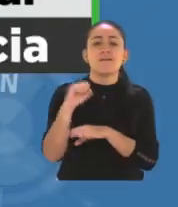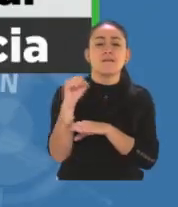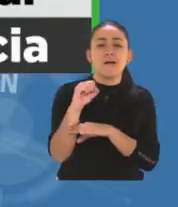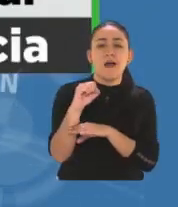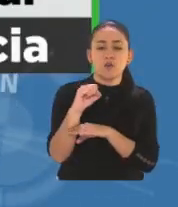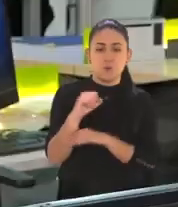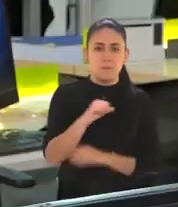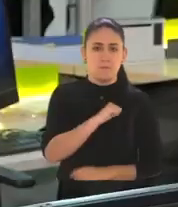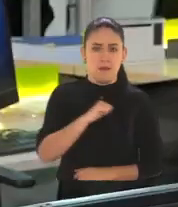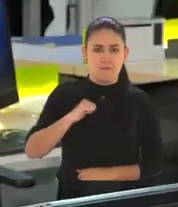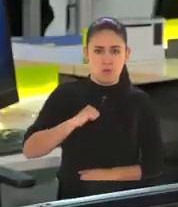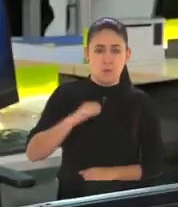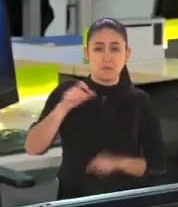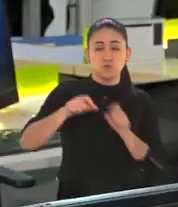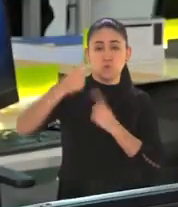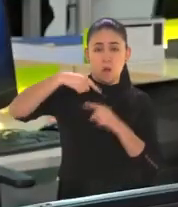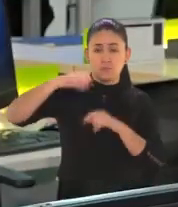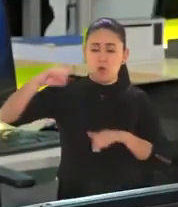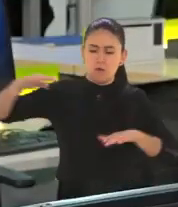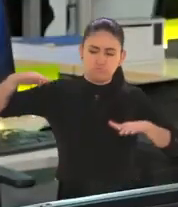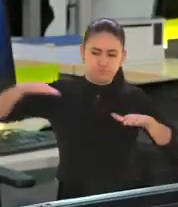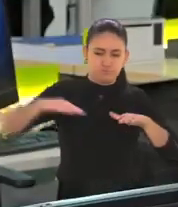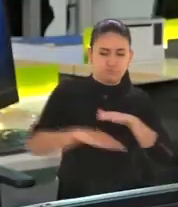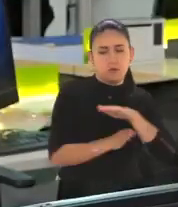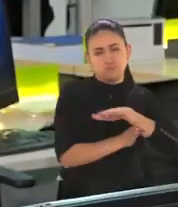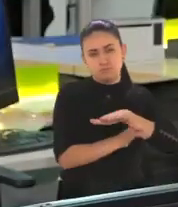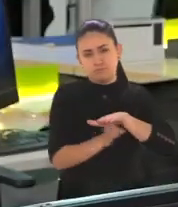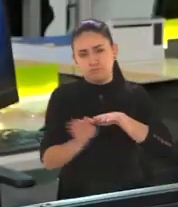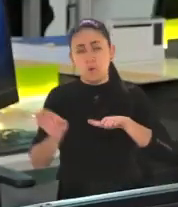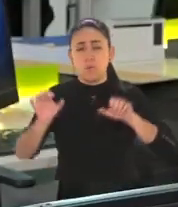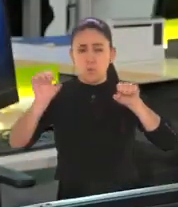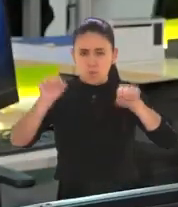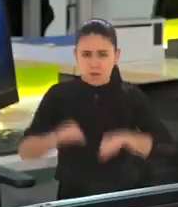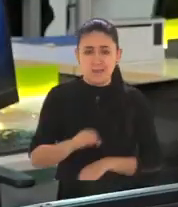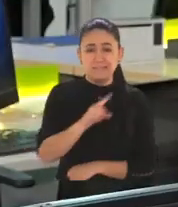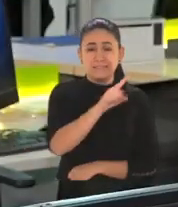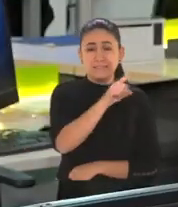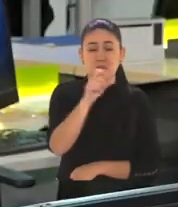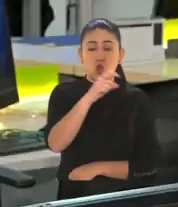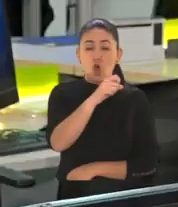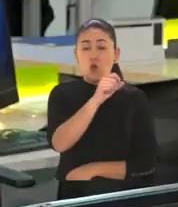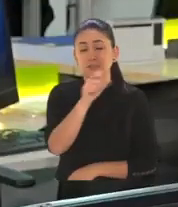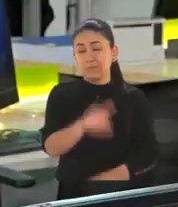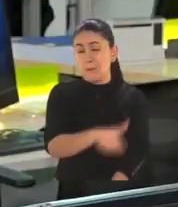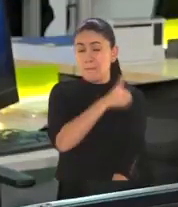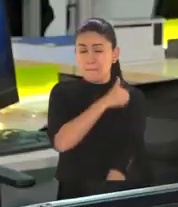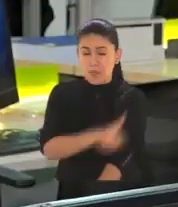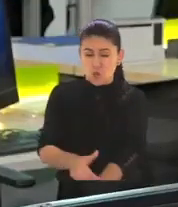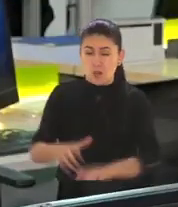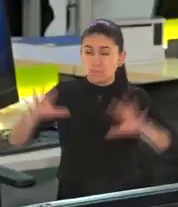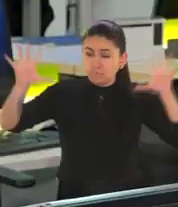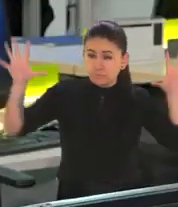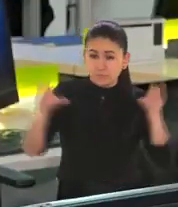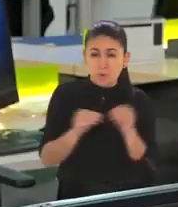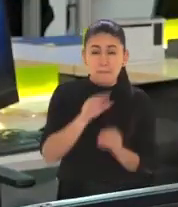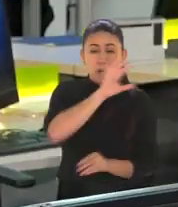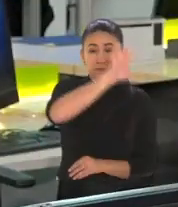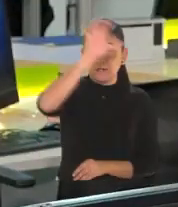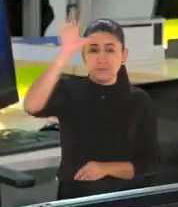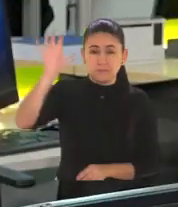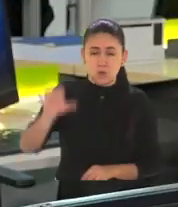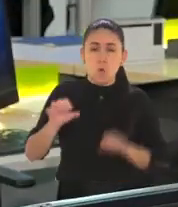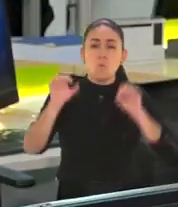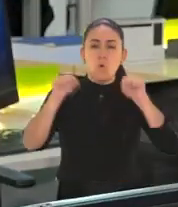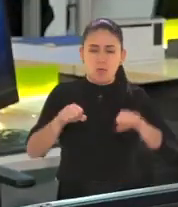uso privado de los turistas y también se permitirán los cerca de 111 millones de ciudadanos de los cuatro países a acceder a la residencia